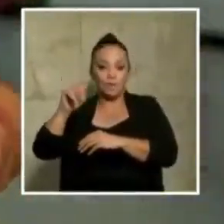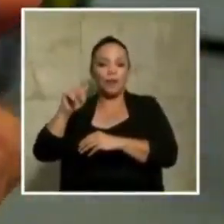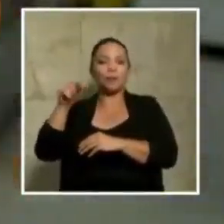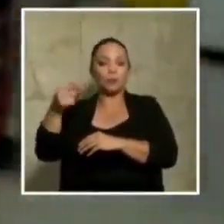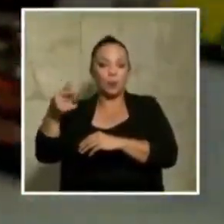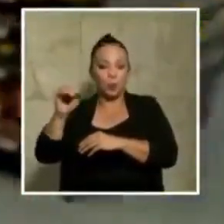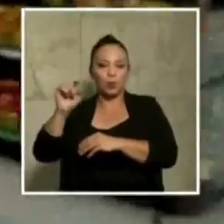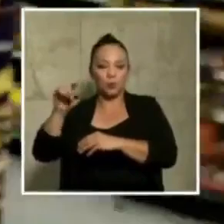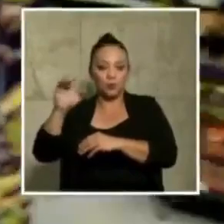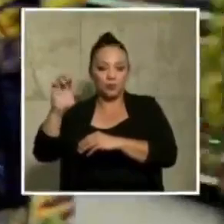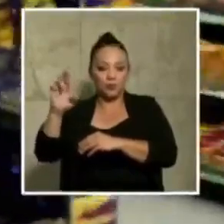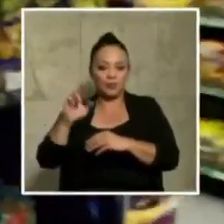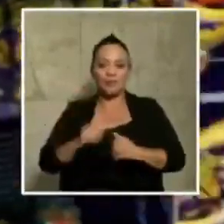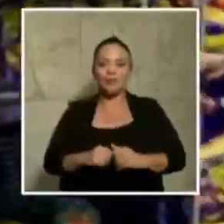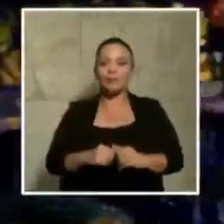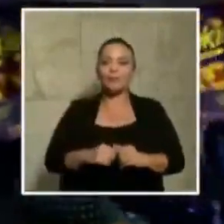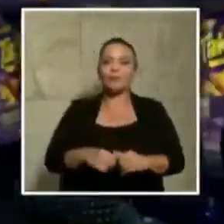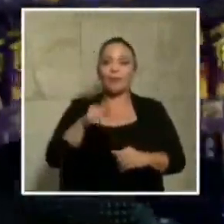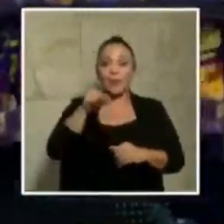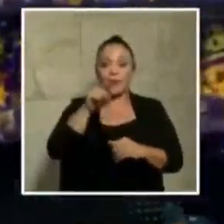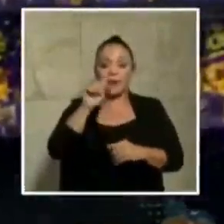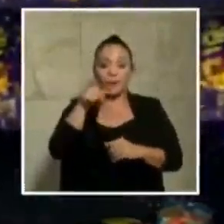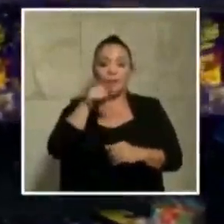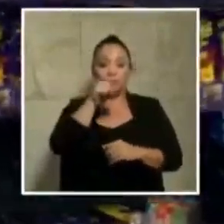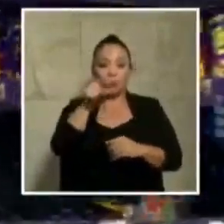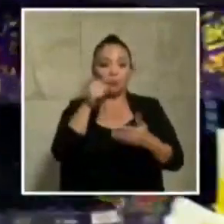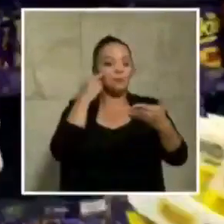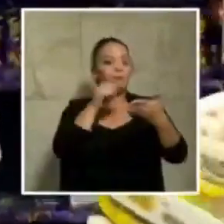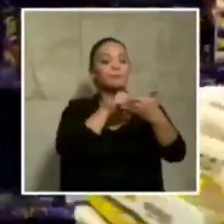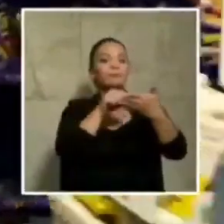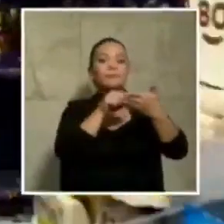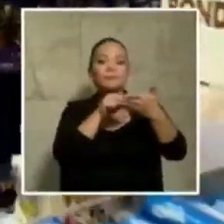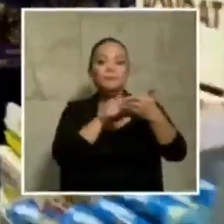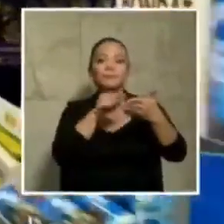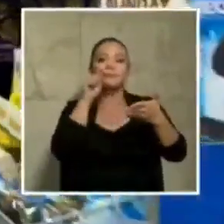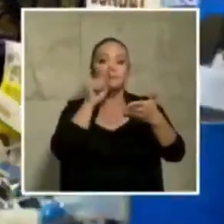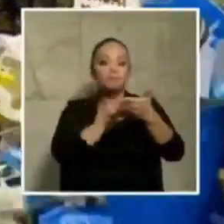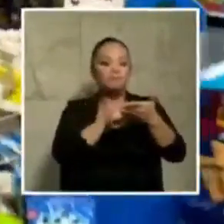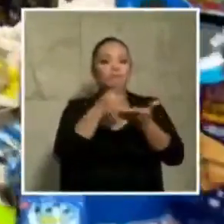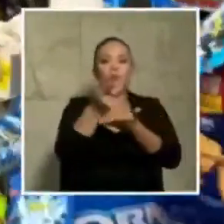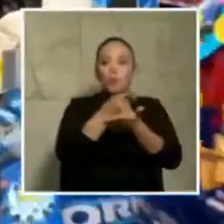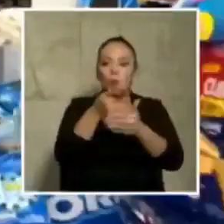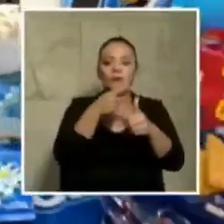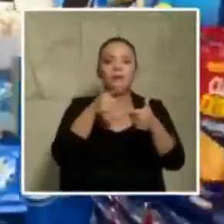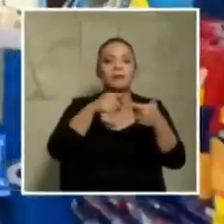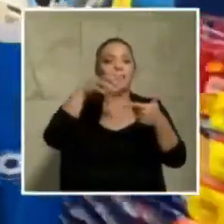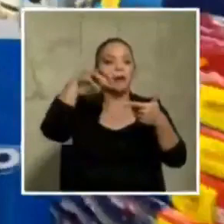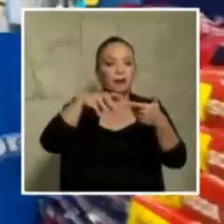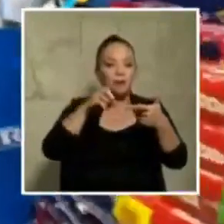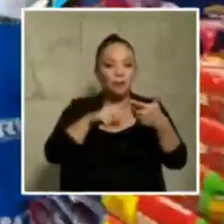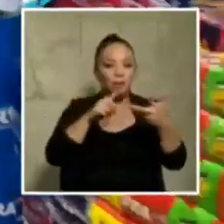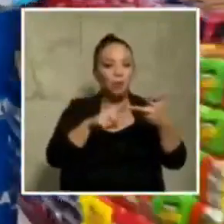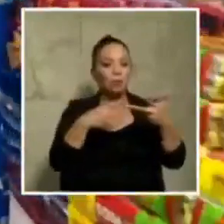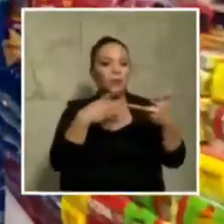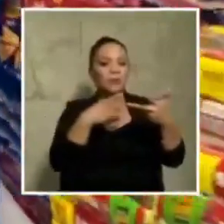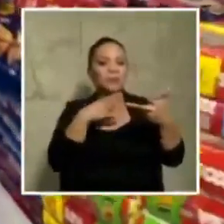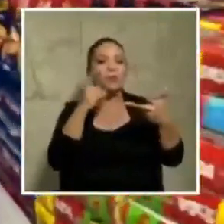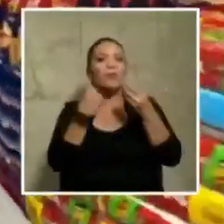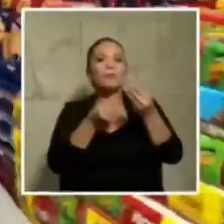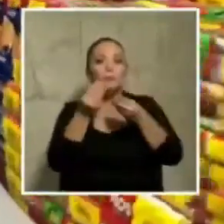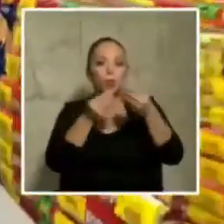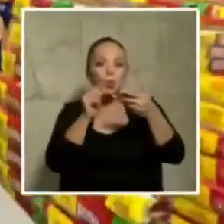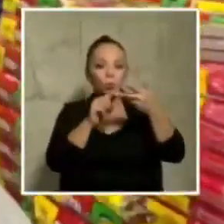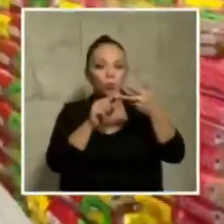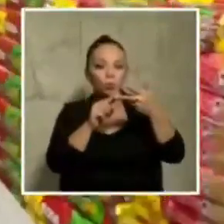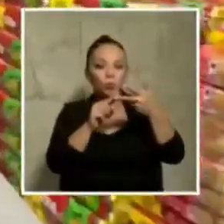www.mimejorcompracr.go.cr. En este aplicativo ustedes escogen provincia, cantón, producto y presentación de interés, y